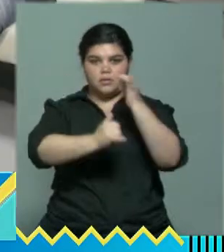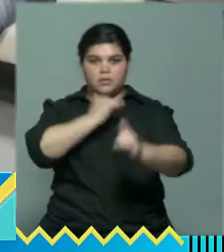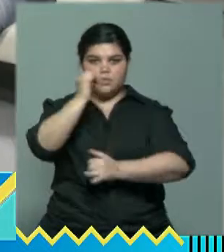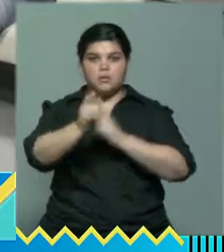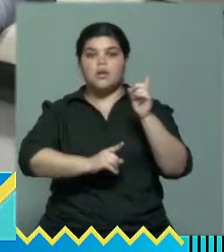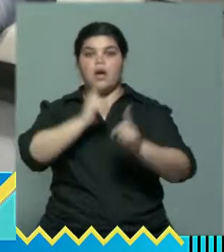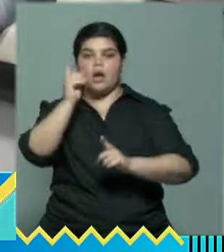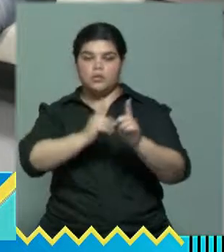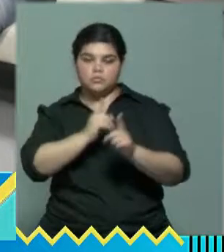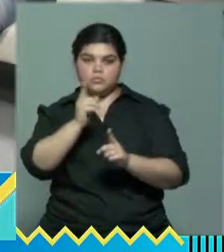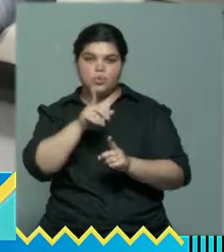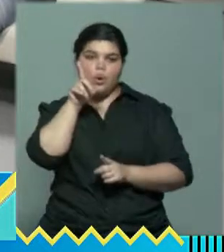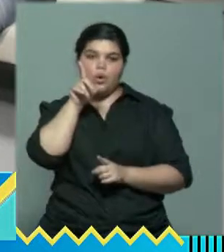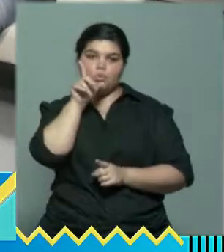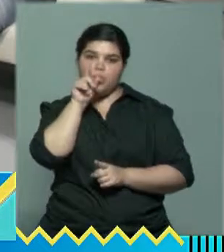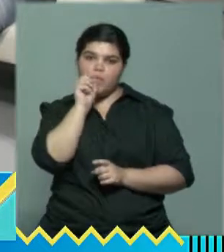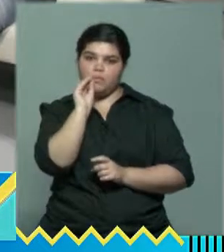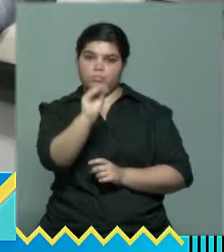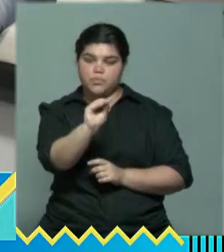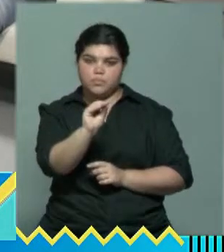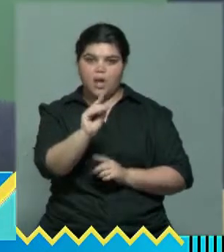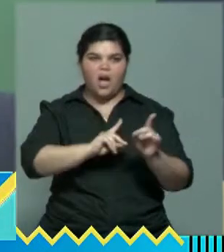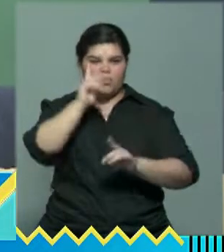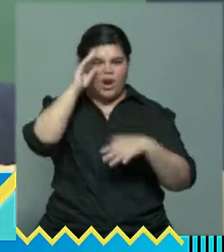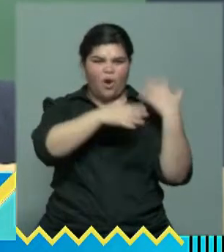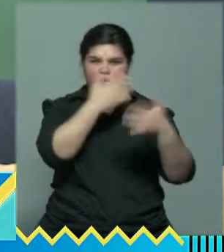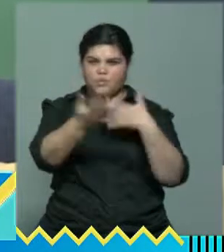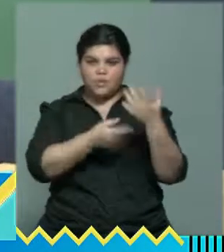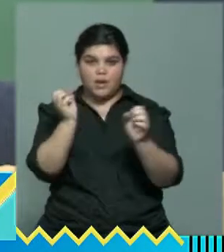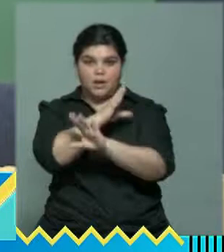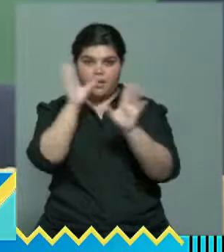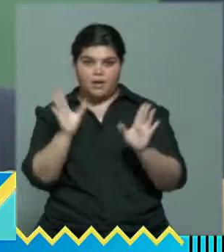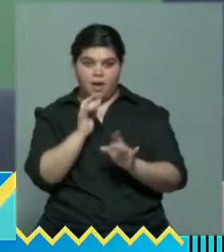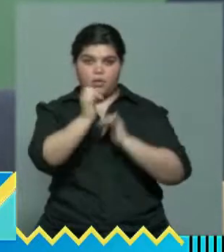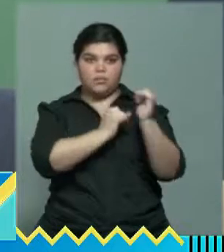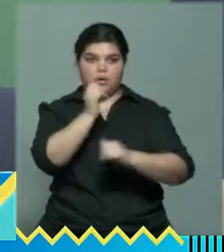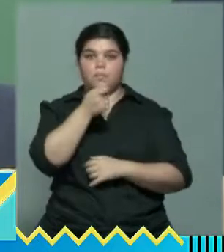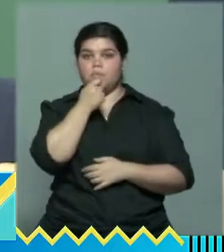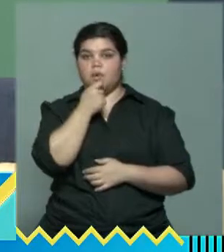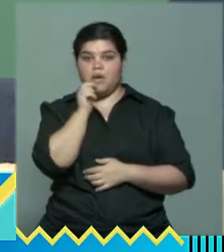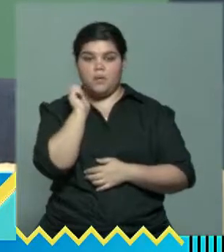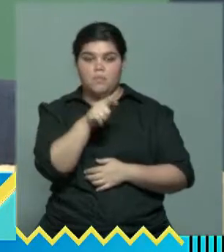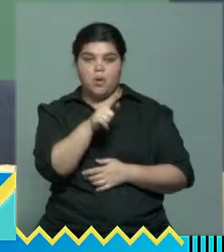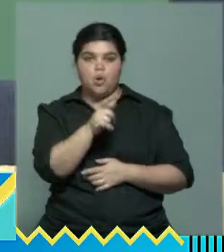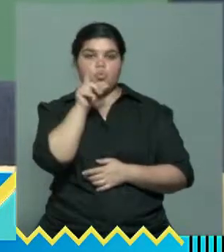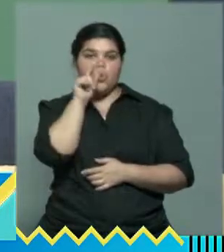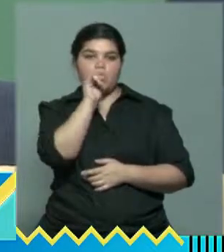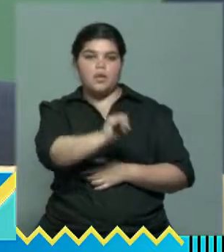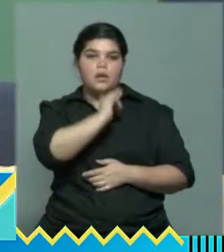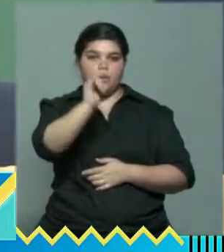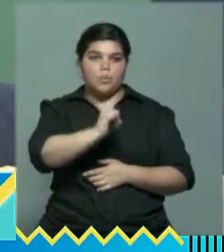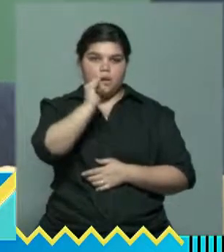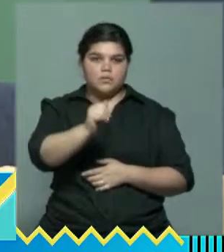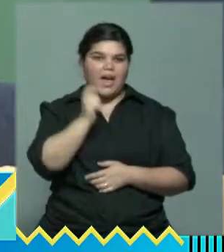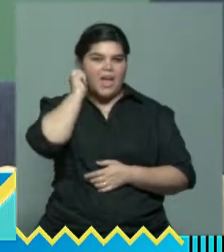ahí está bueno que traigamos al piso porque hay confusiones que está bueno aclarar. Por ejemplo, lo que mencionaba este tweet, ¿no? De cuáles son